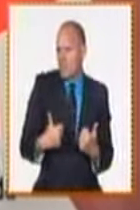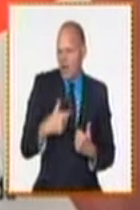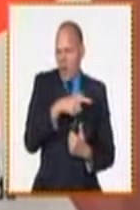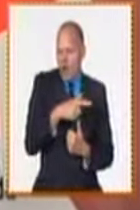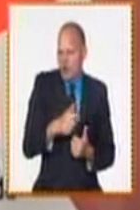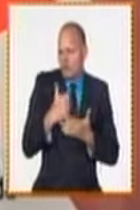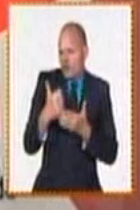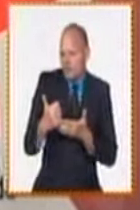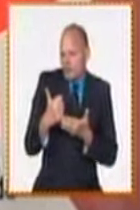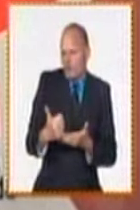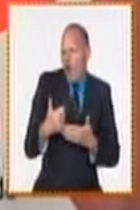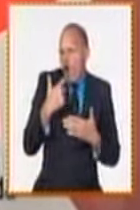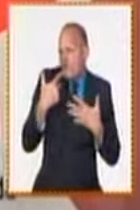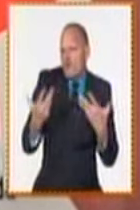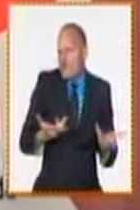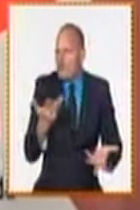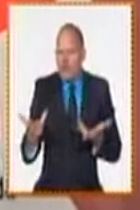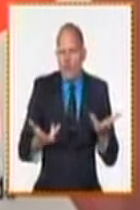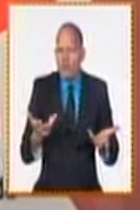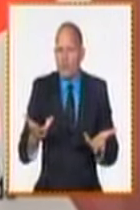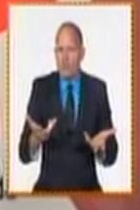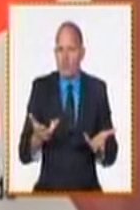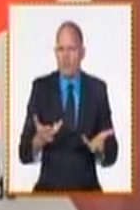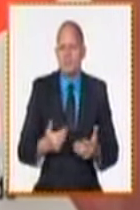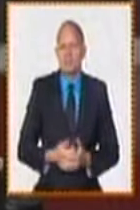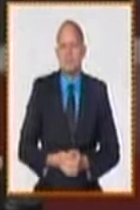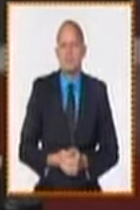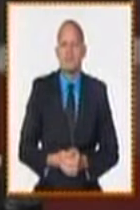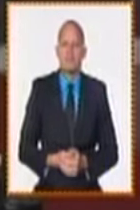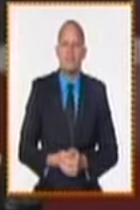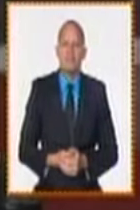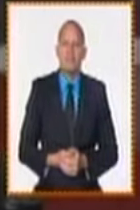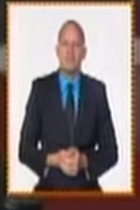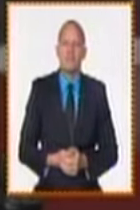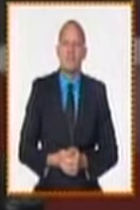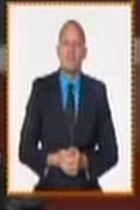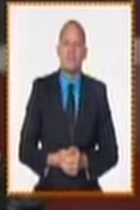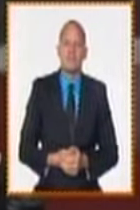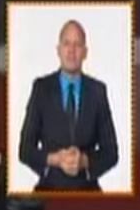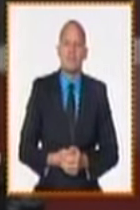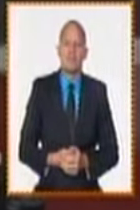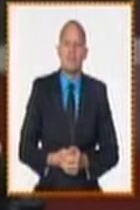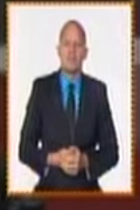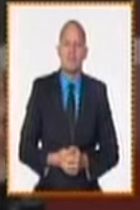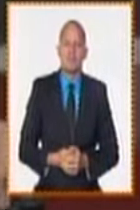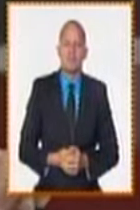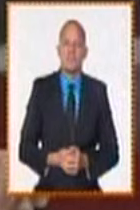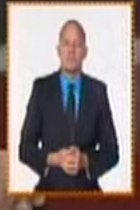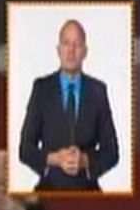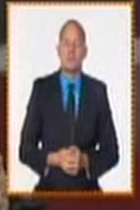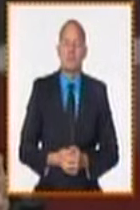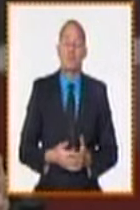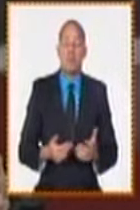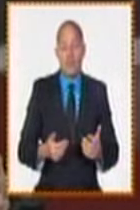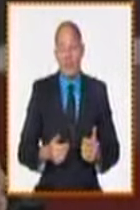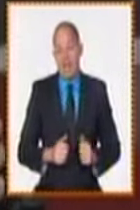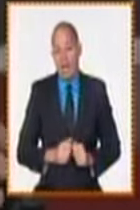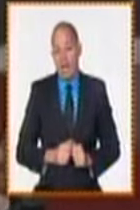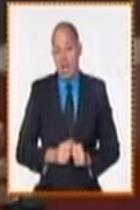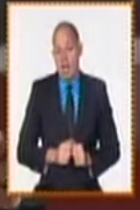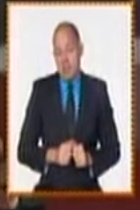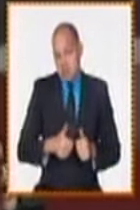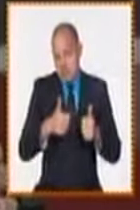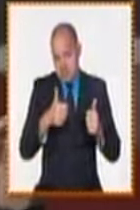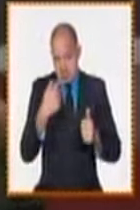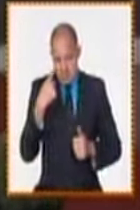particular con ese patrimonio cubano? Bueno, nosotros trabajamos con un programa de actividades